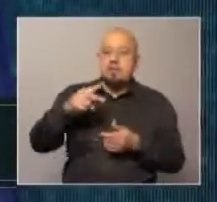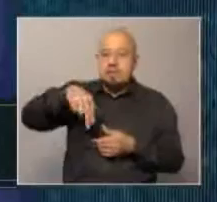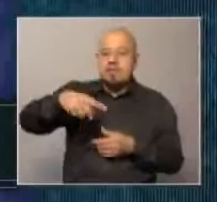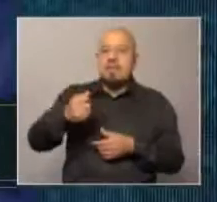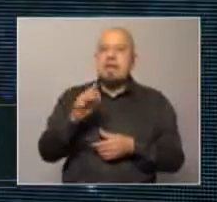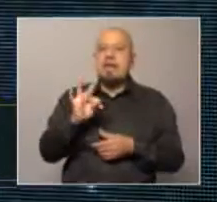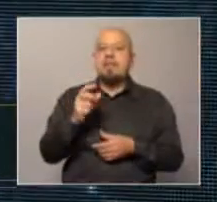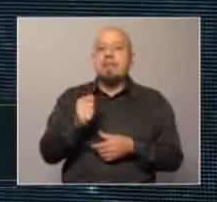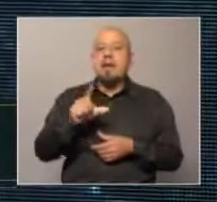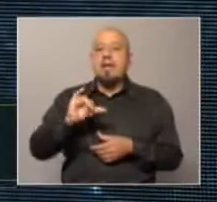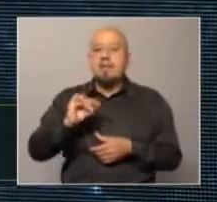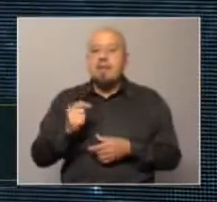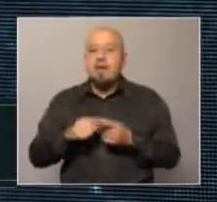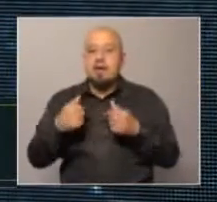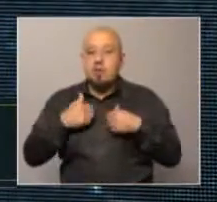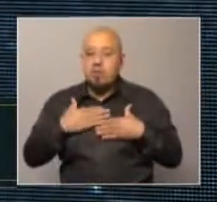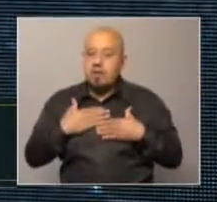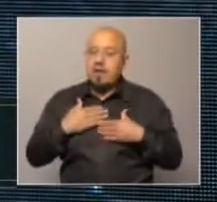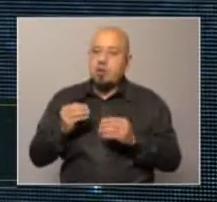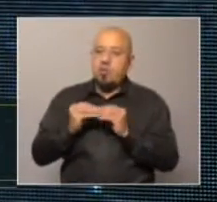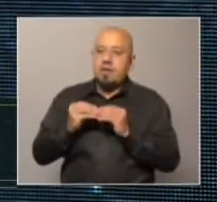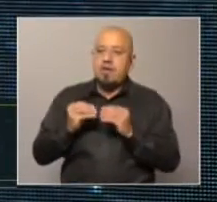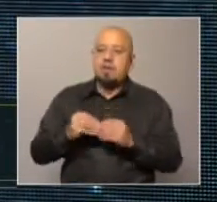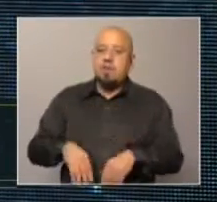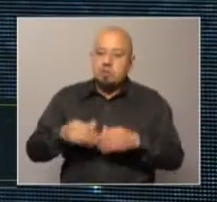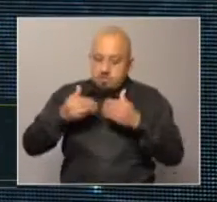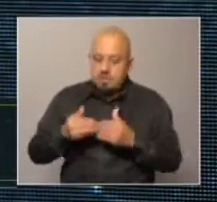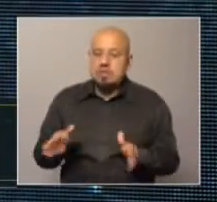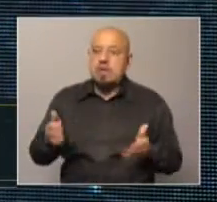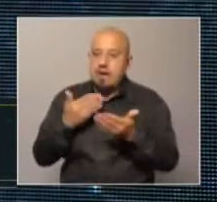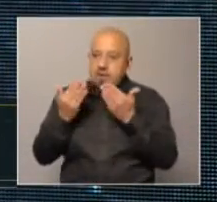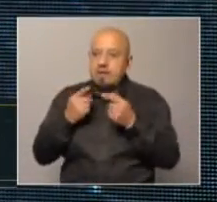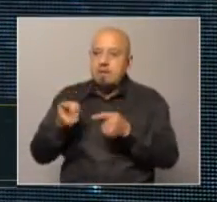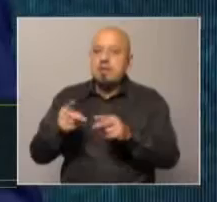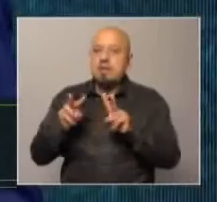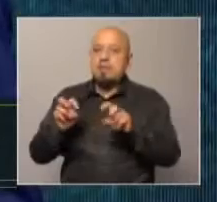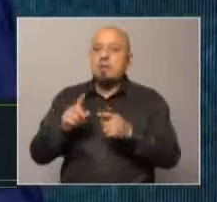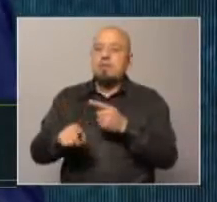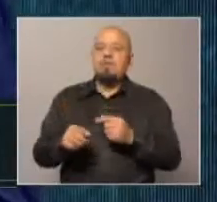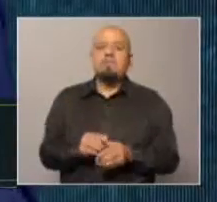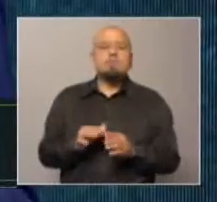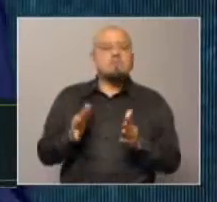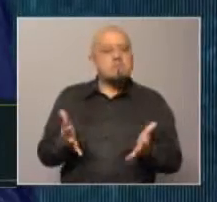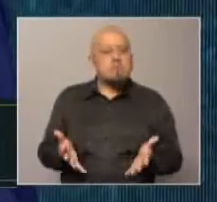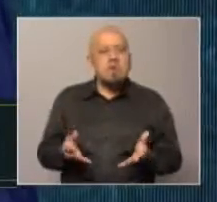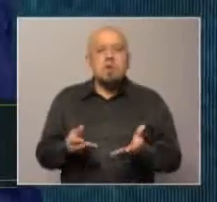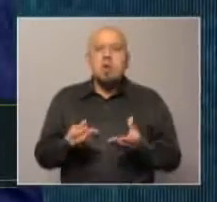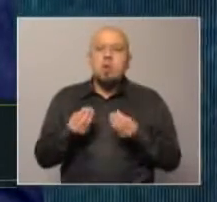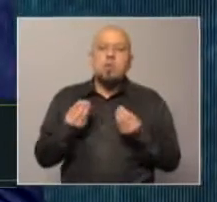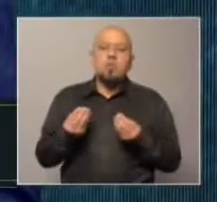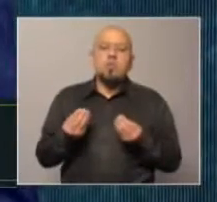nuestra columnista, con quien arrancaríamos hablando un poco, si te parece bien, primero que nada de cómo